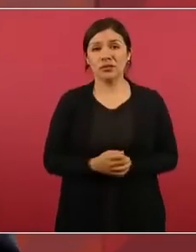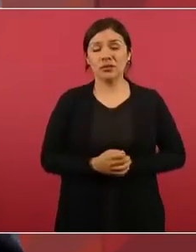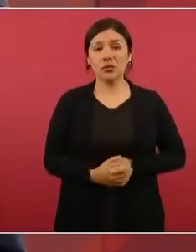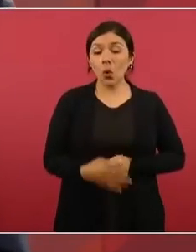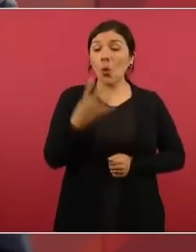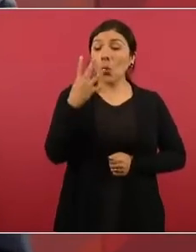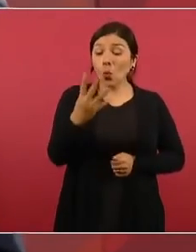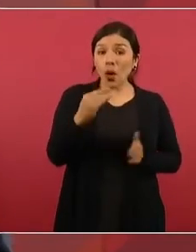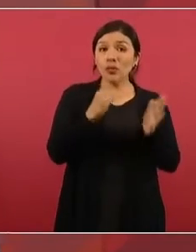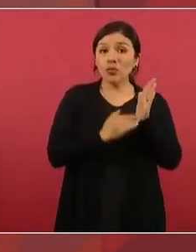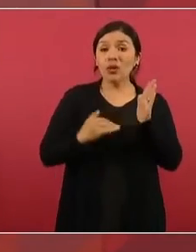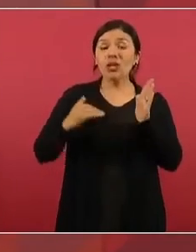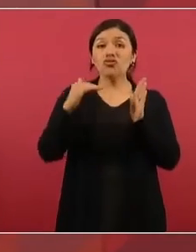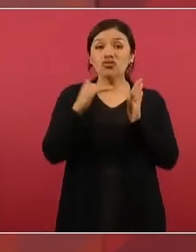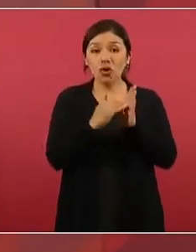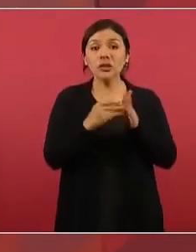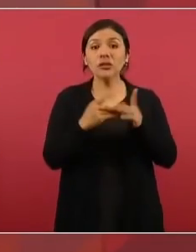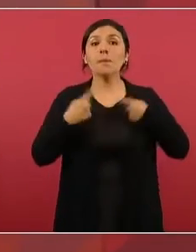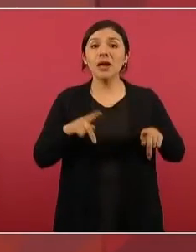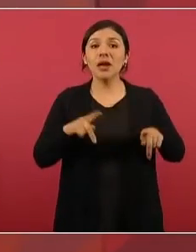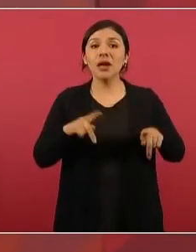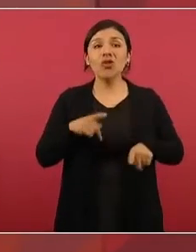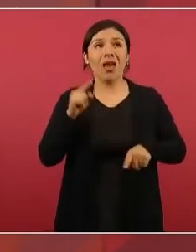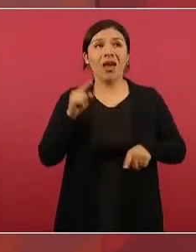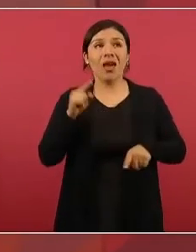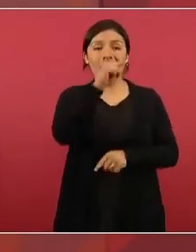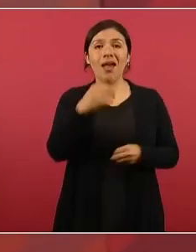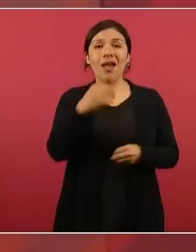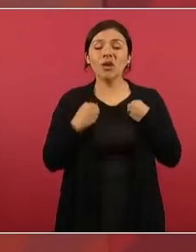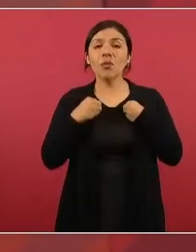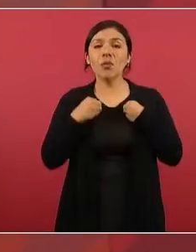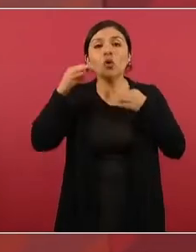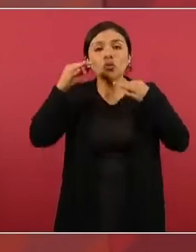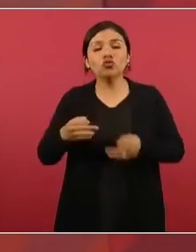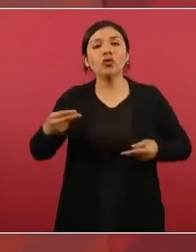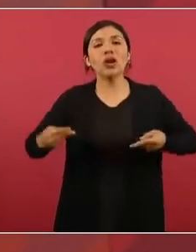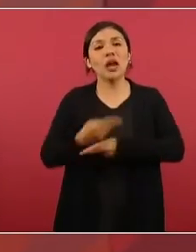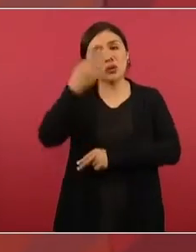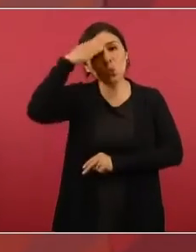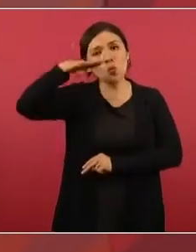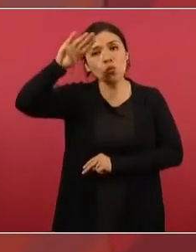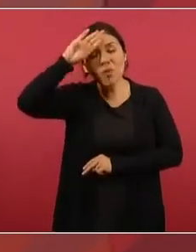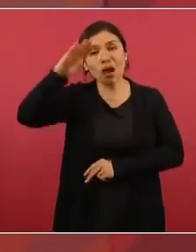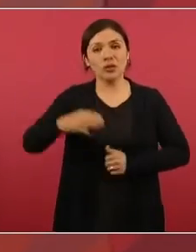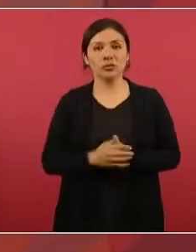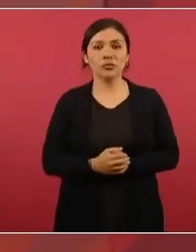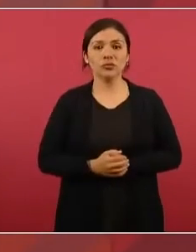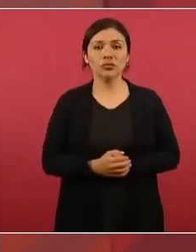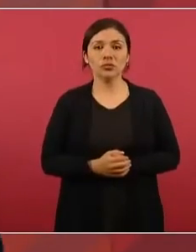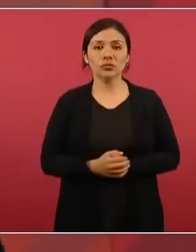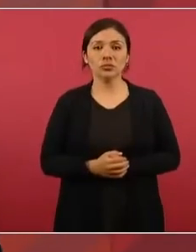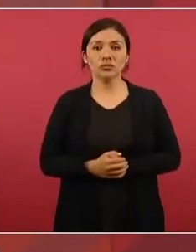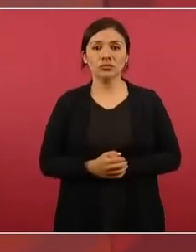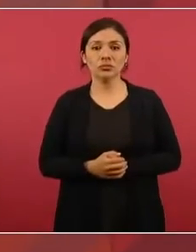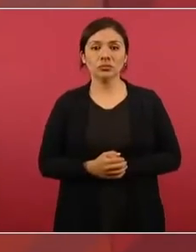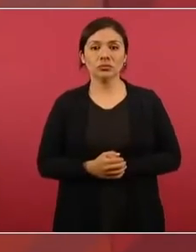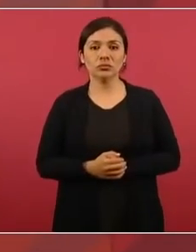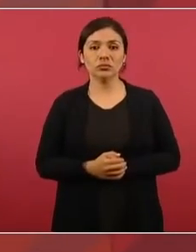millones de hermanos cubanos que tienen